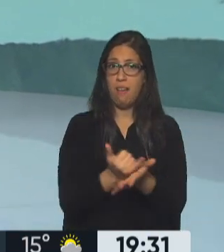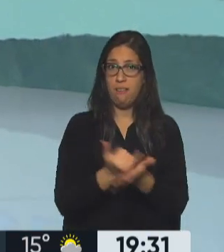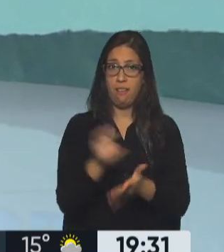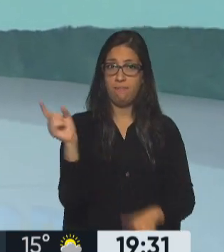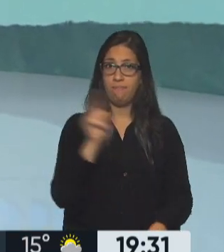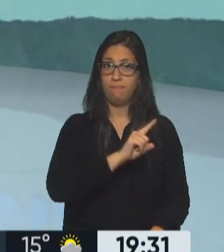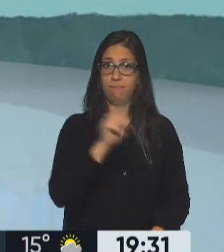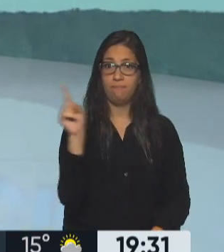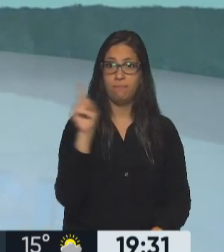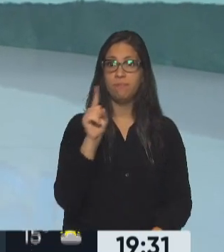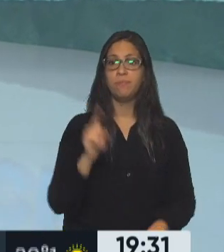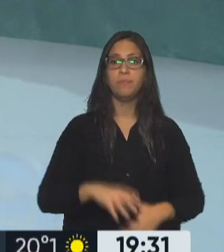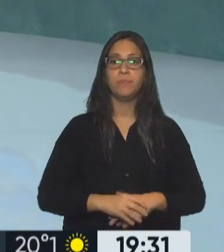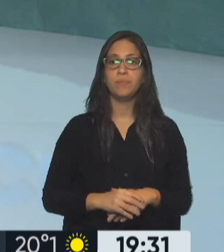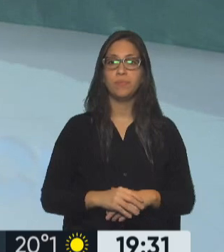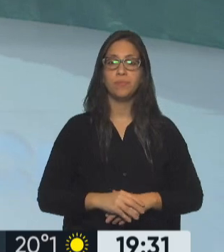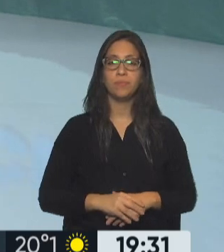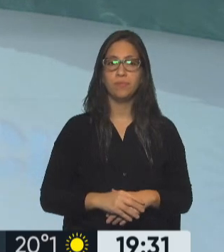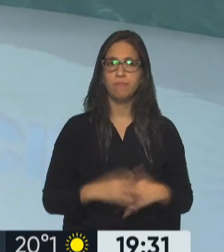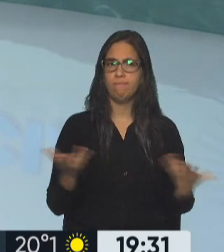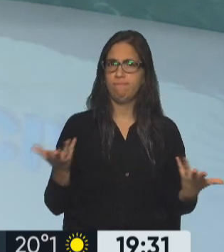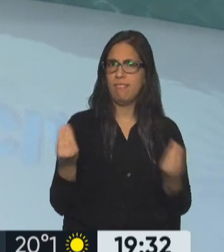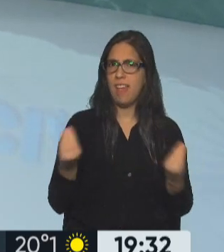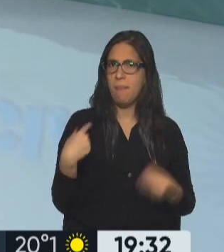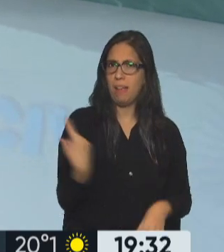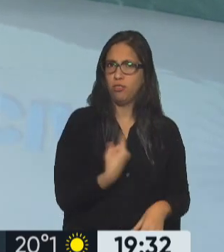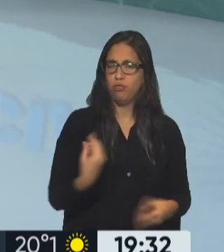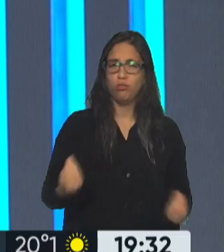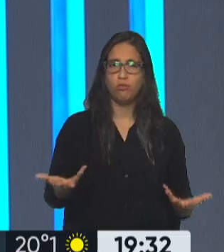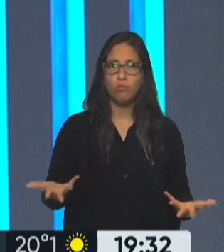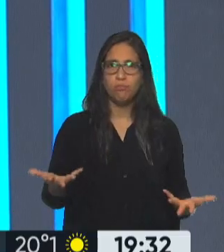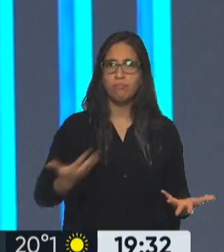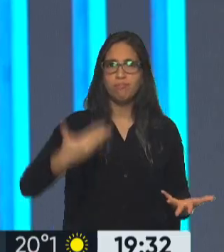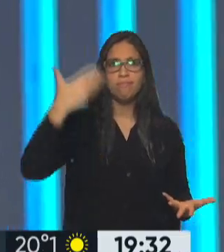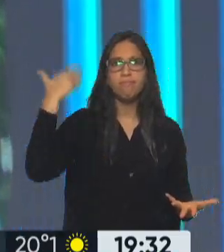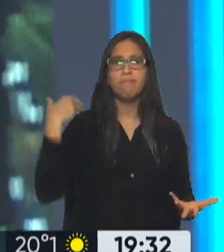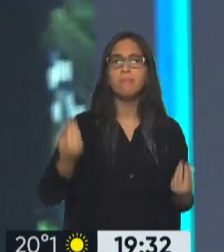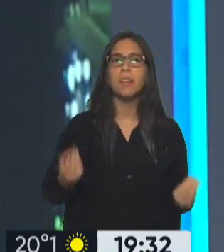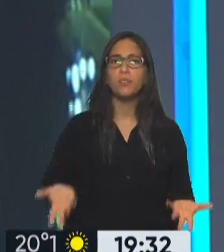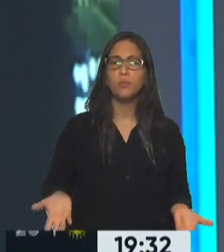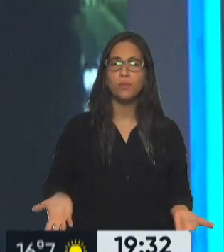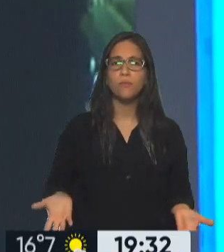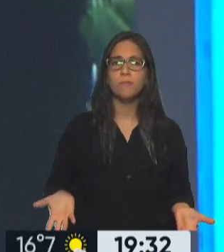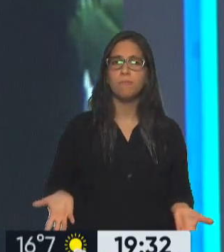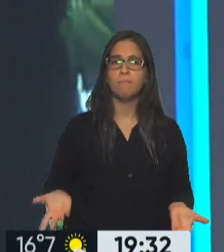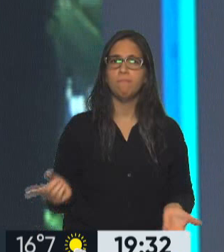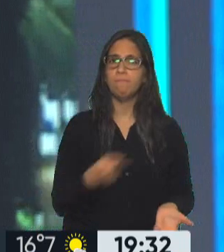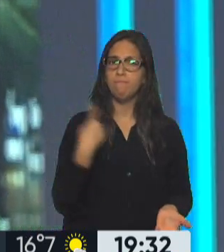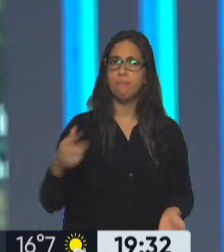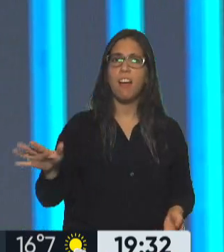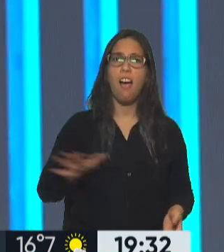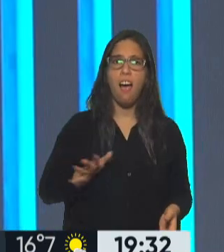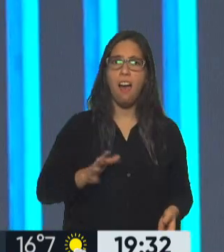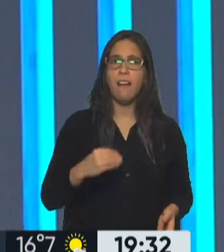porque uno dice, ¿qué nos pasó? ¿Qué nos pasó? Si pusimos ganas, si